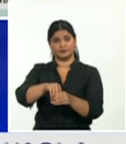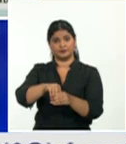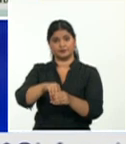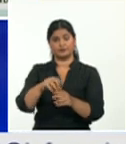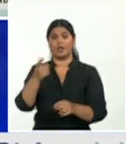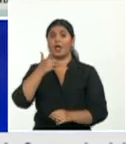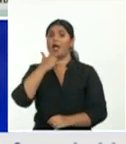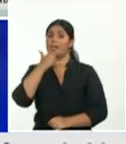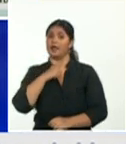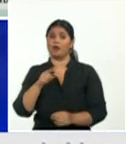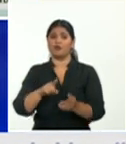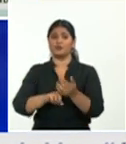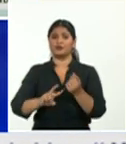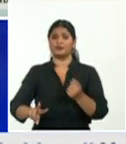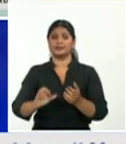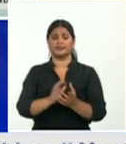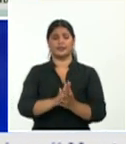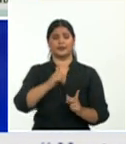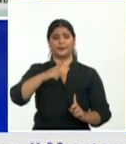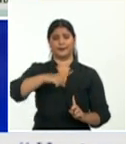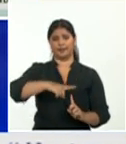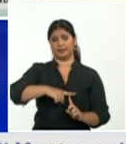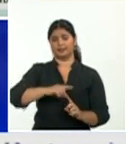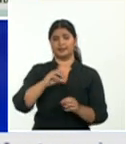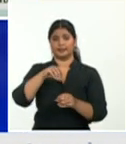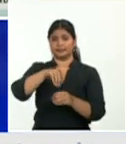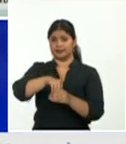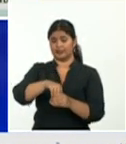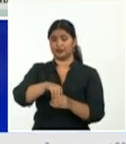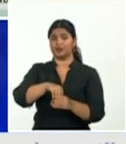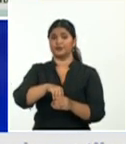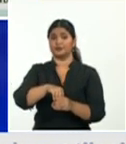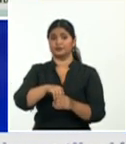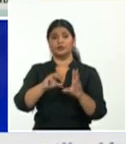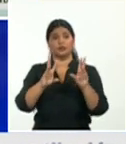la provincia de Matanzas, con una tasa de